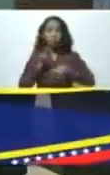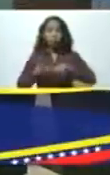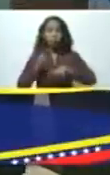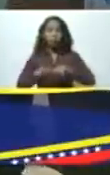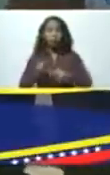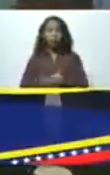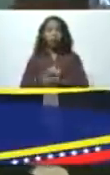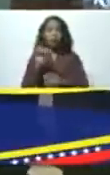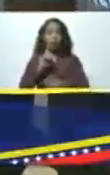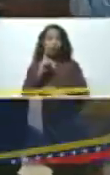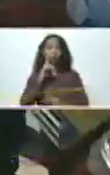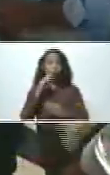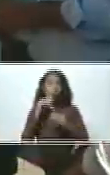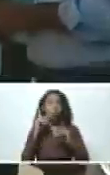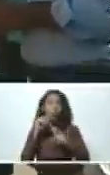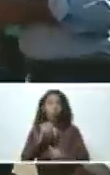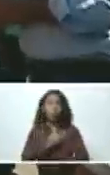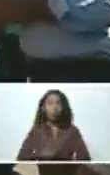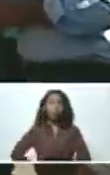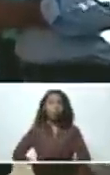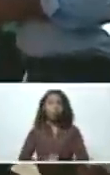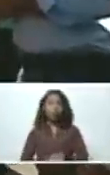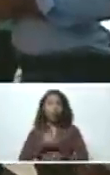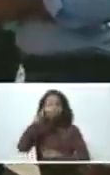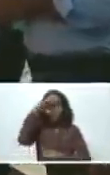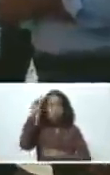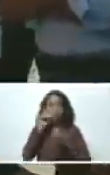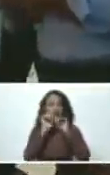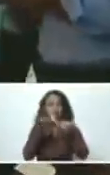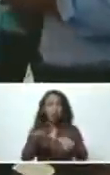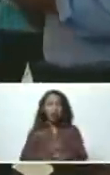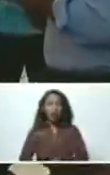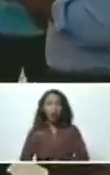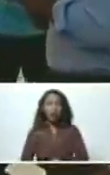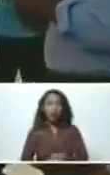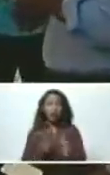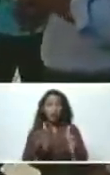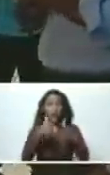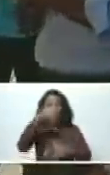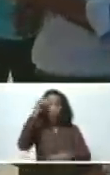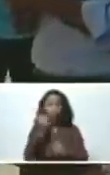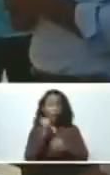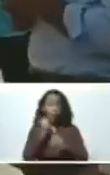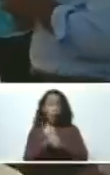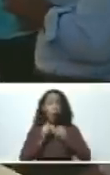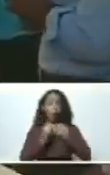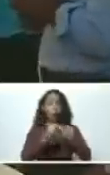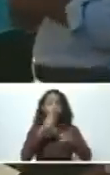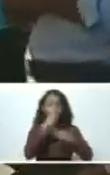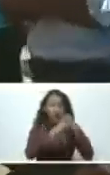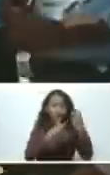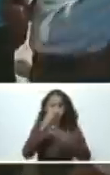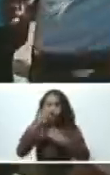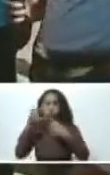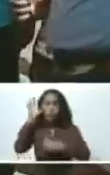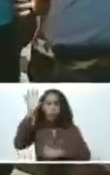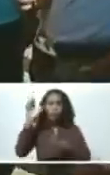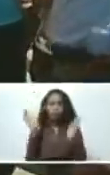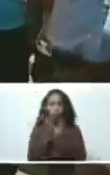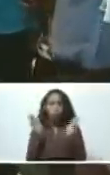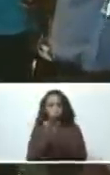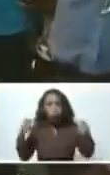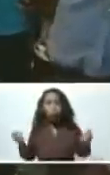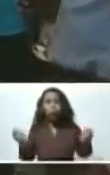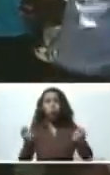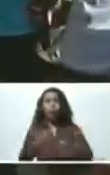ordeña también, presidente. Sí. Que Dios te los bendiga, amén, Ricardo. Presidente. Sigan el trabajo, recorriendo el país, motivando a los productores